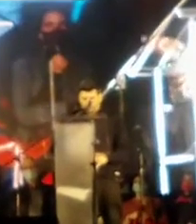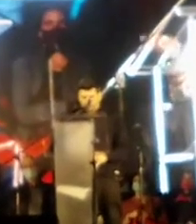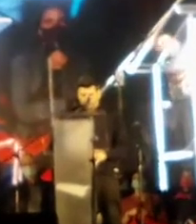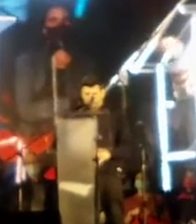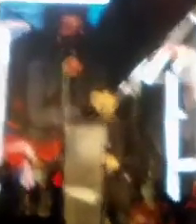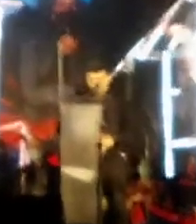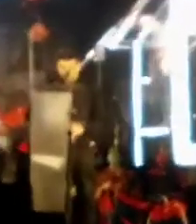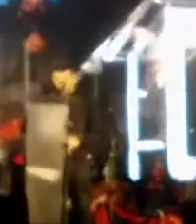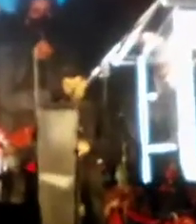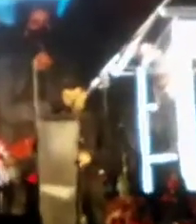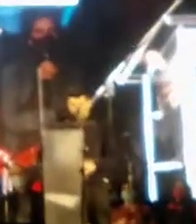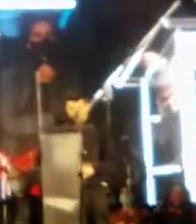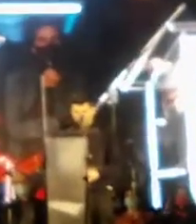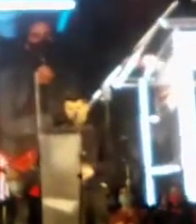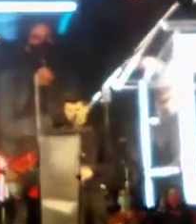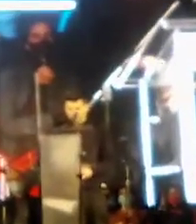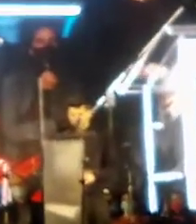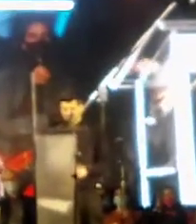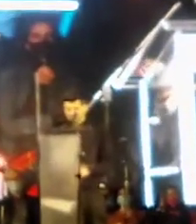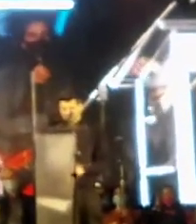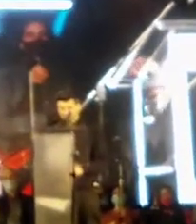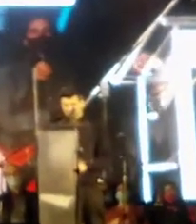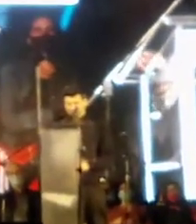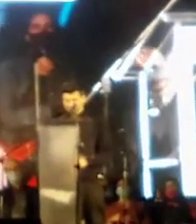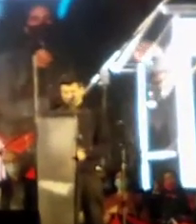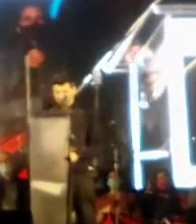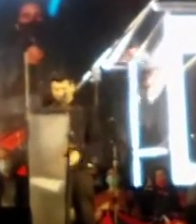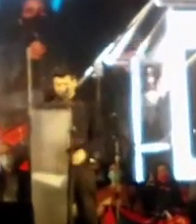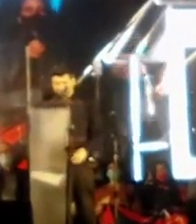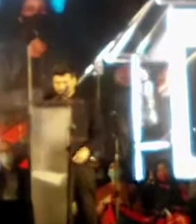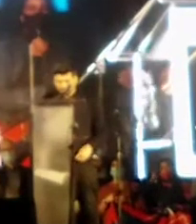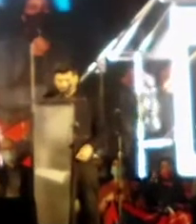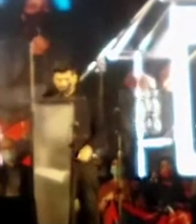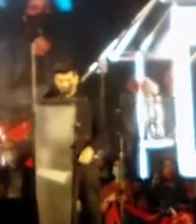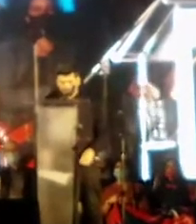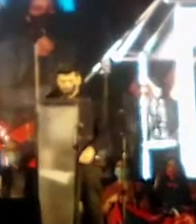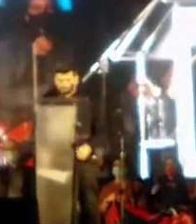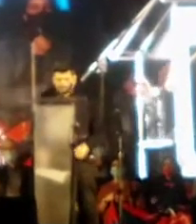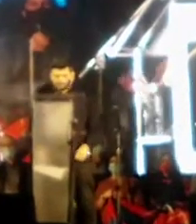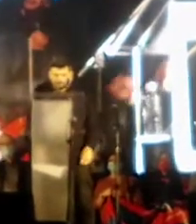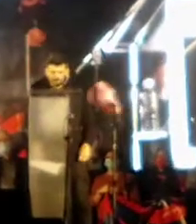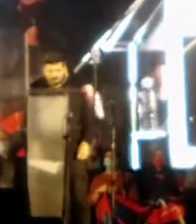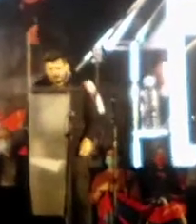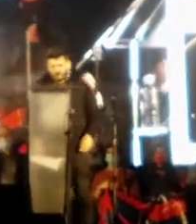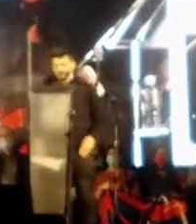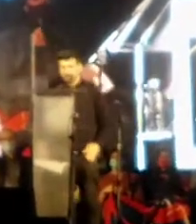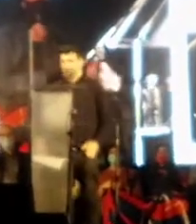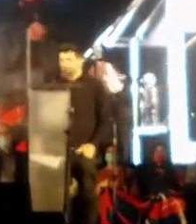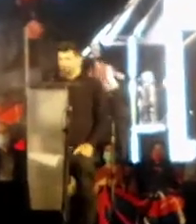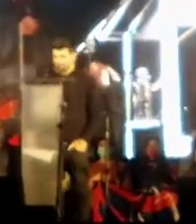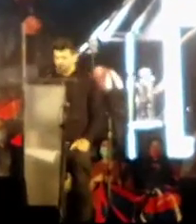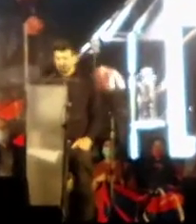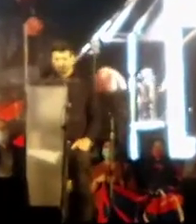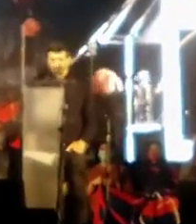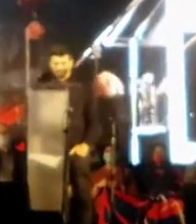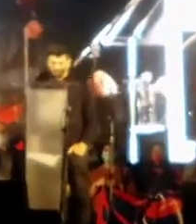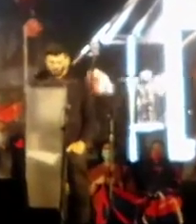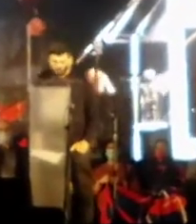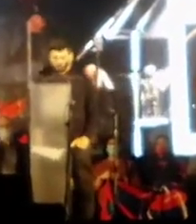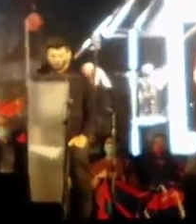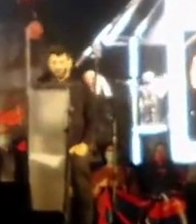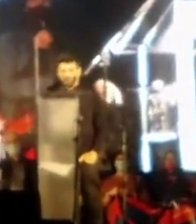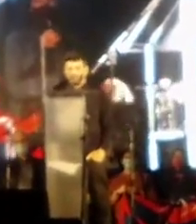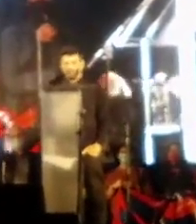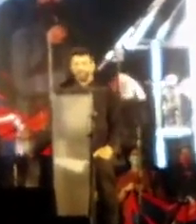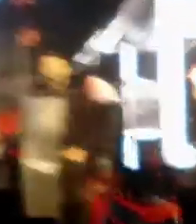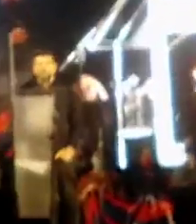hechos sustantivos. Uno, el muro de silencio con el que intentaron detenerla quienes defienden la ley y se negaron a generar un debate